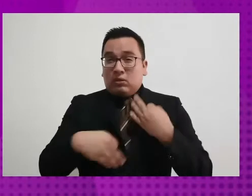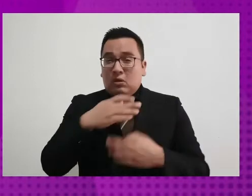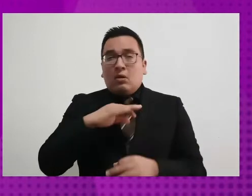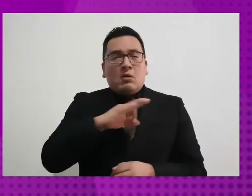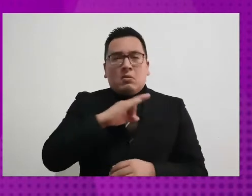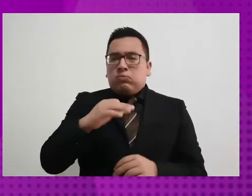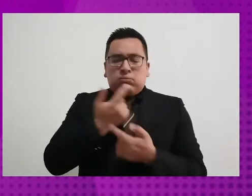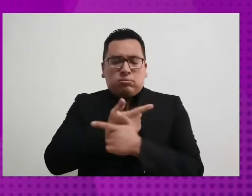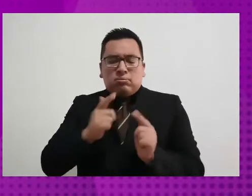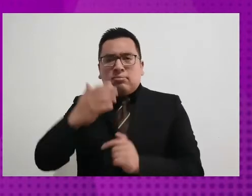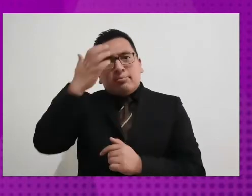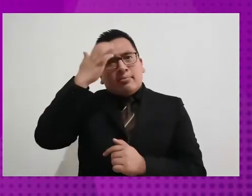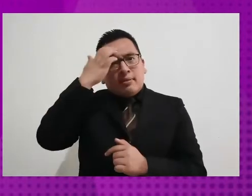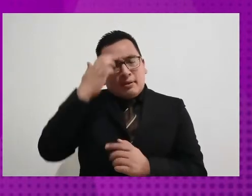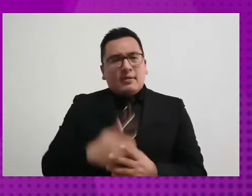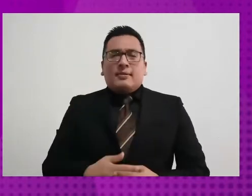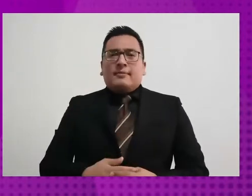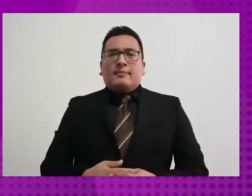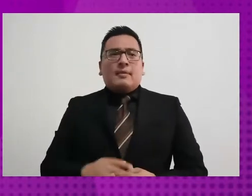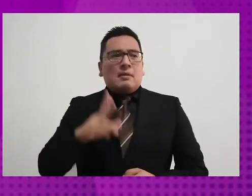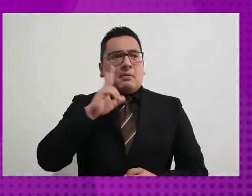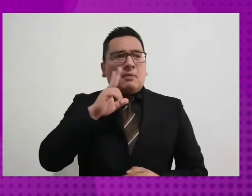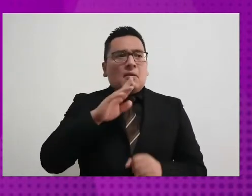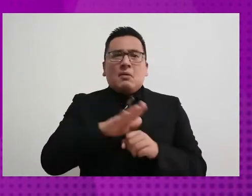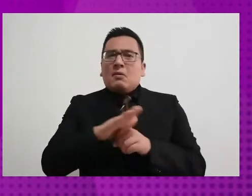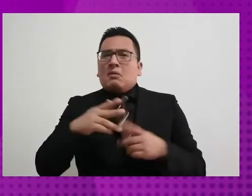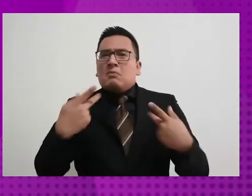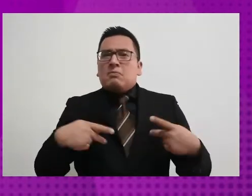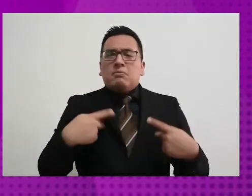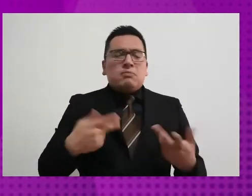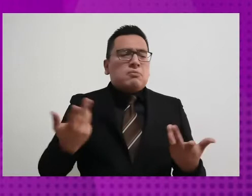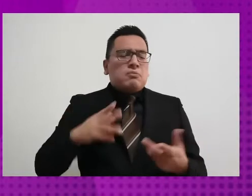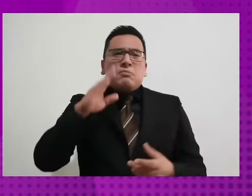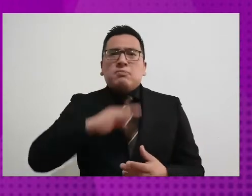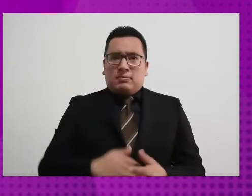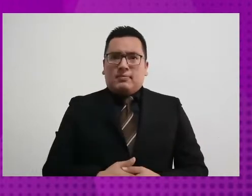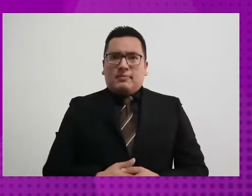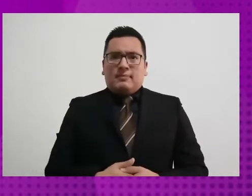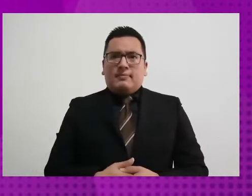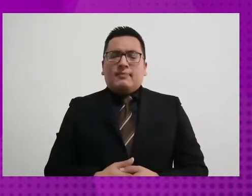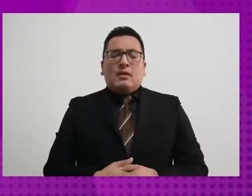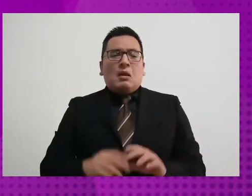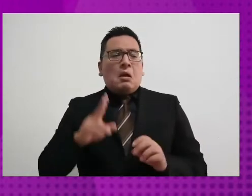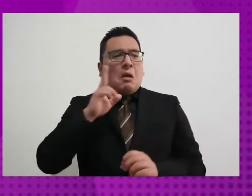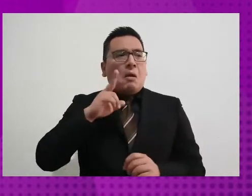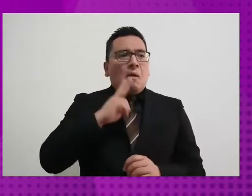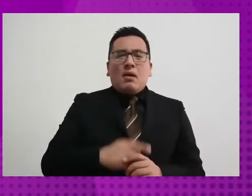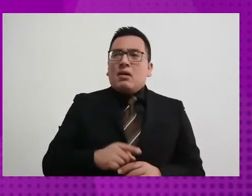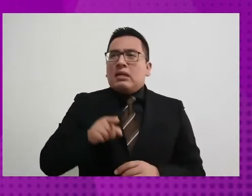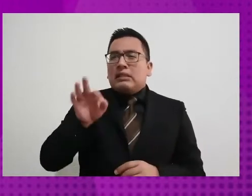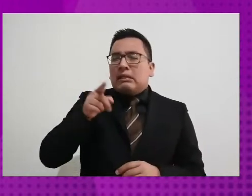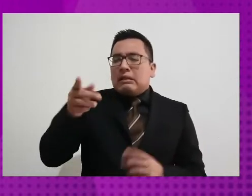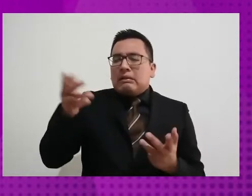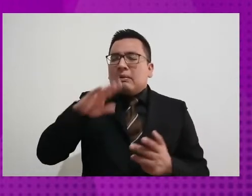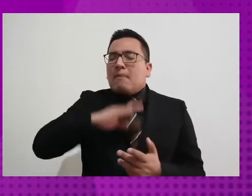este registro, y de esta manera conocer con puntualidad cuáles son las personas que han sido condenadas o que se